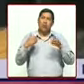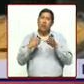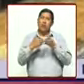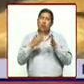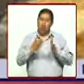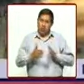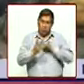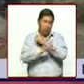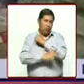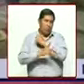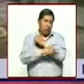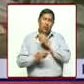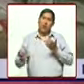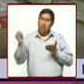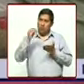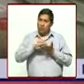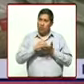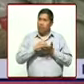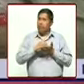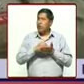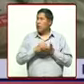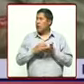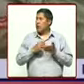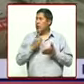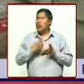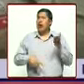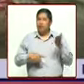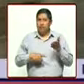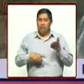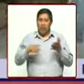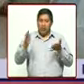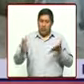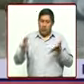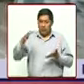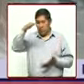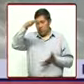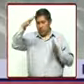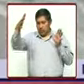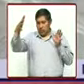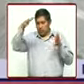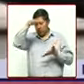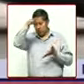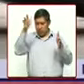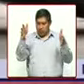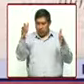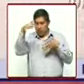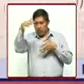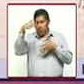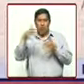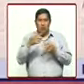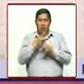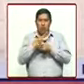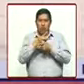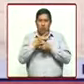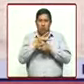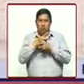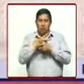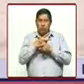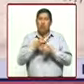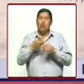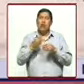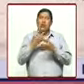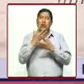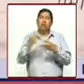vecinos lo están aplicando, que consisten en cajas guardián para la extinción de